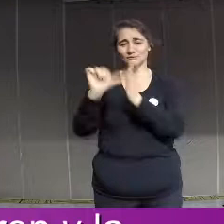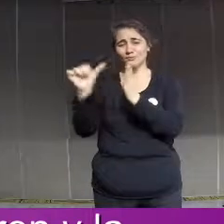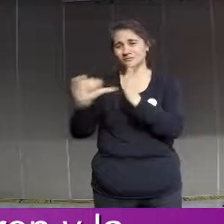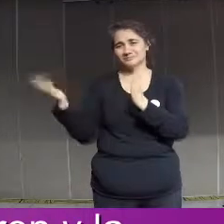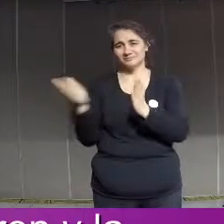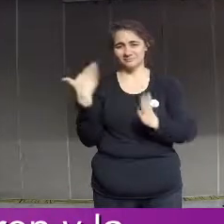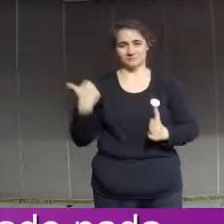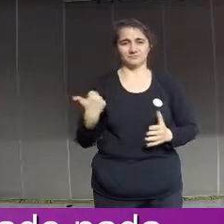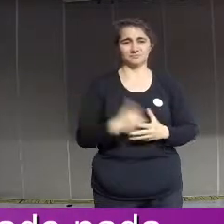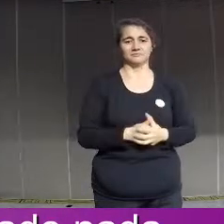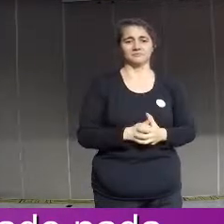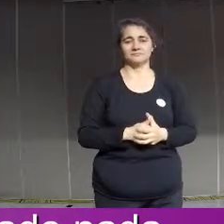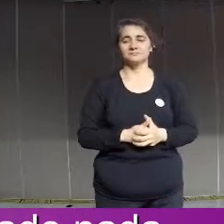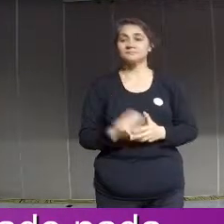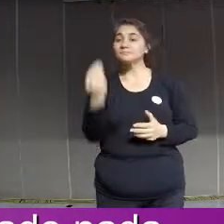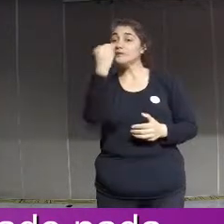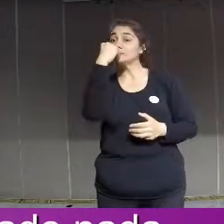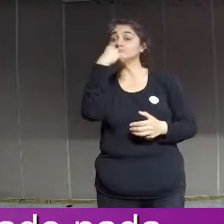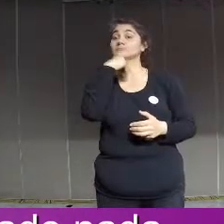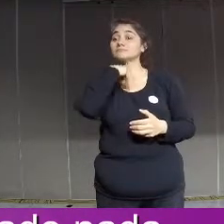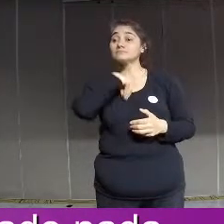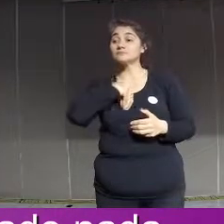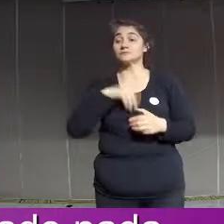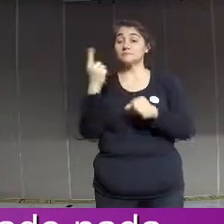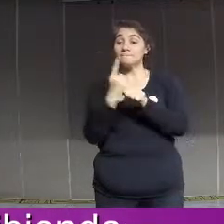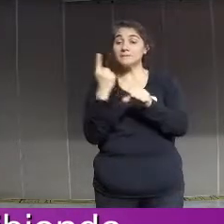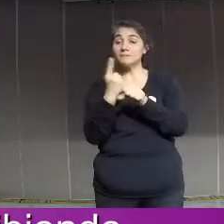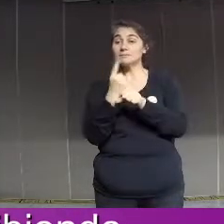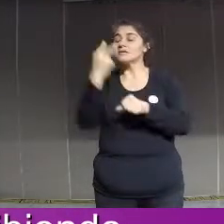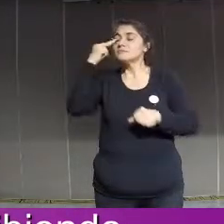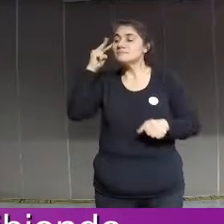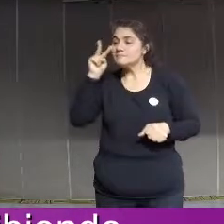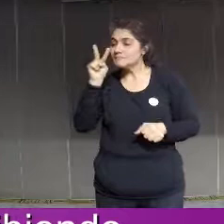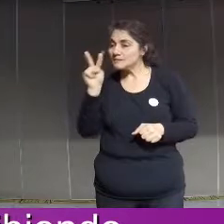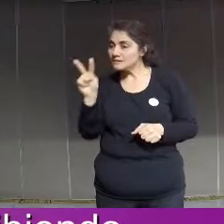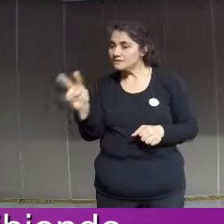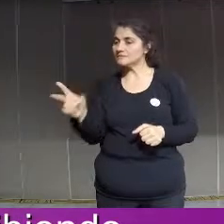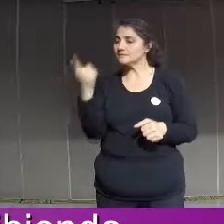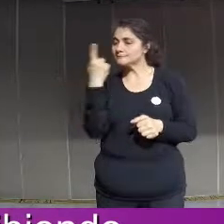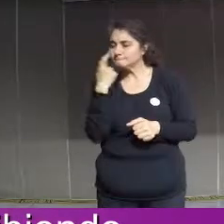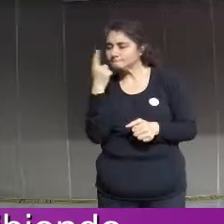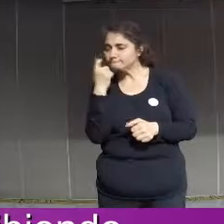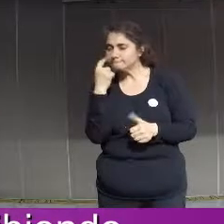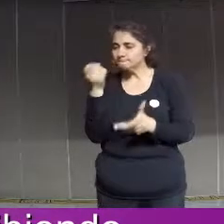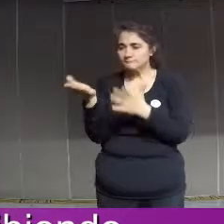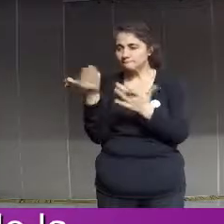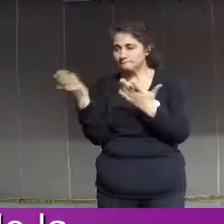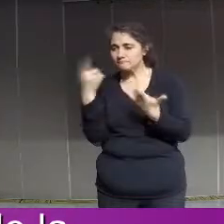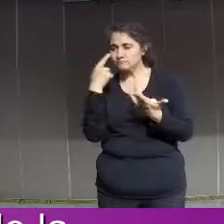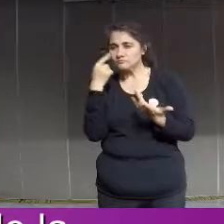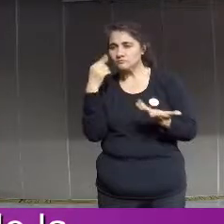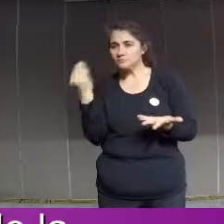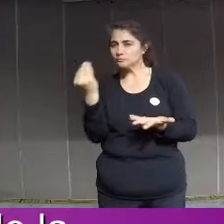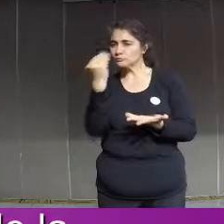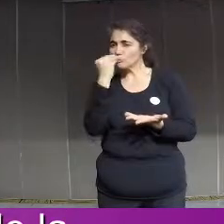de la deglución, bueno, se hace a través de una observación clínica de la sintomatología. Esto que decimos, si vemos que un paciente come y